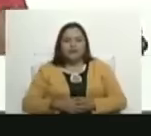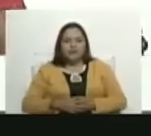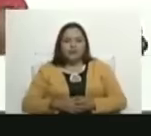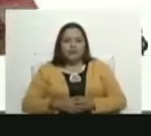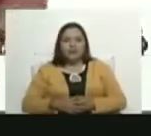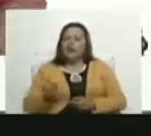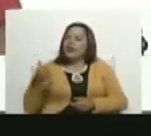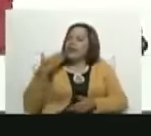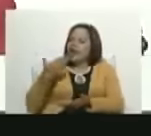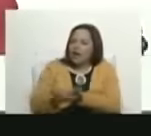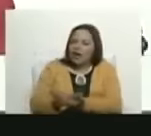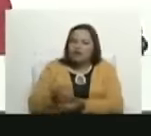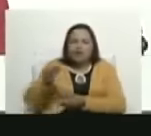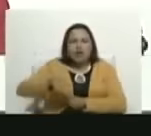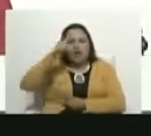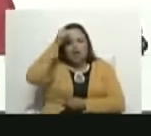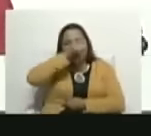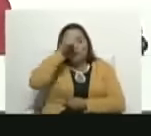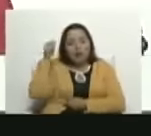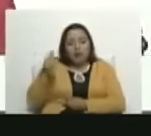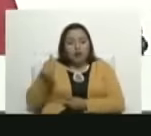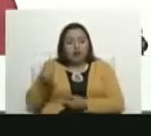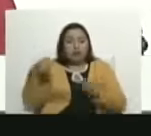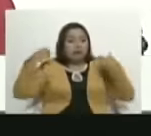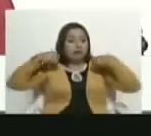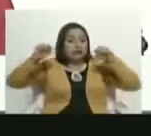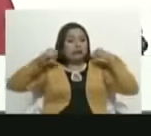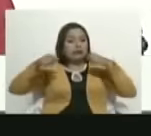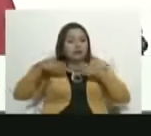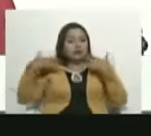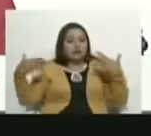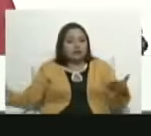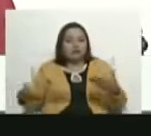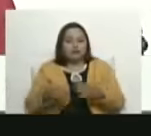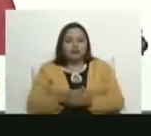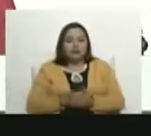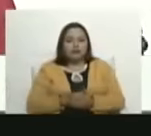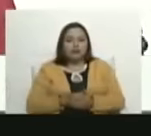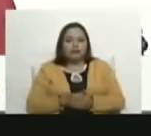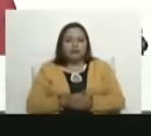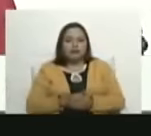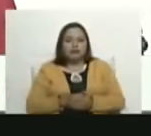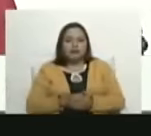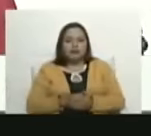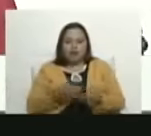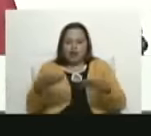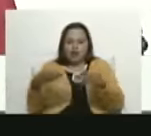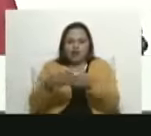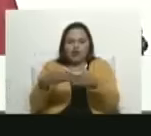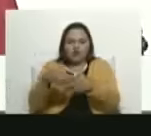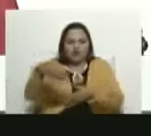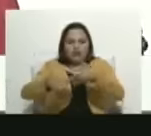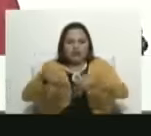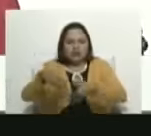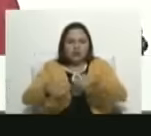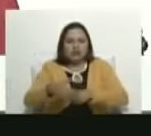Gracias. Sí, el domingo hay un gran simulacro. El organismo electoral, el CNE, ha